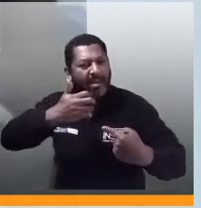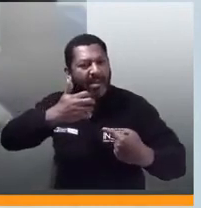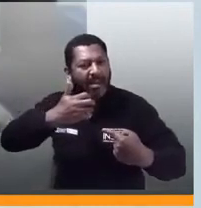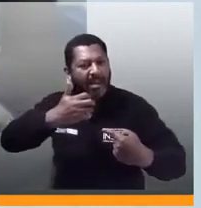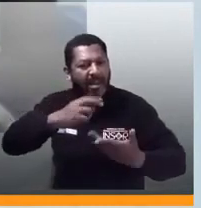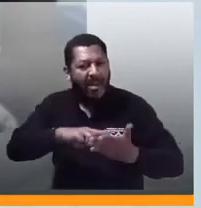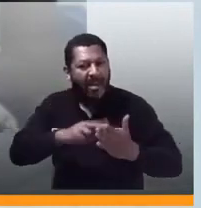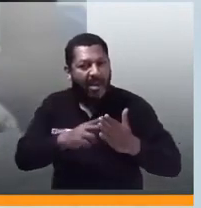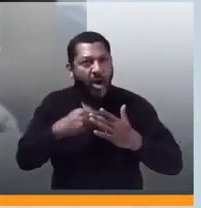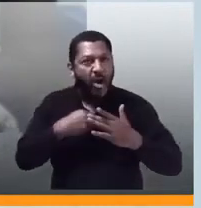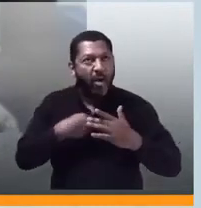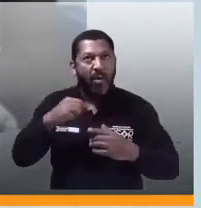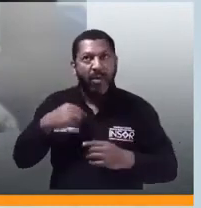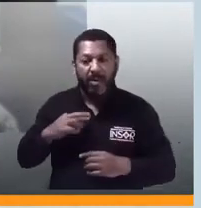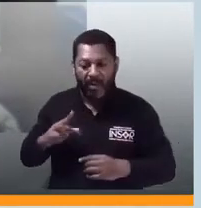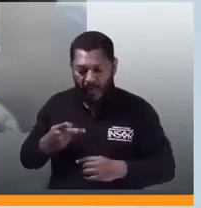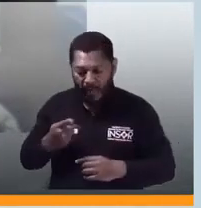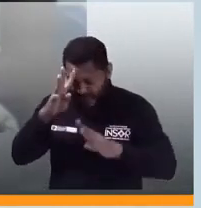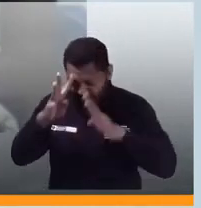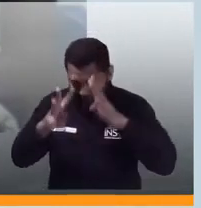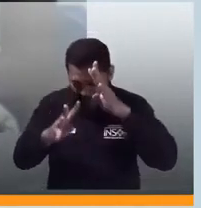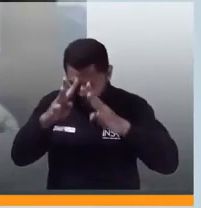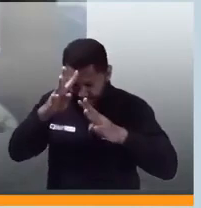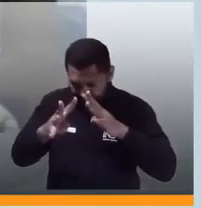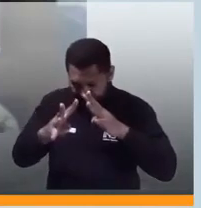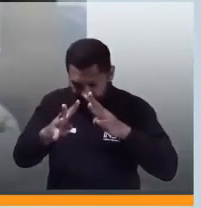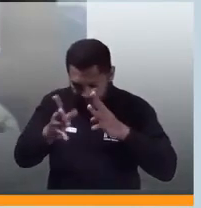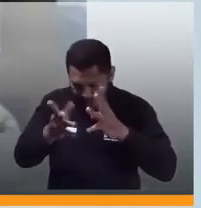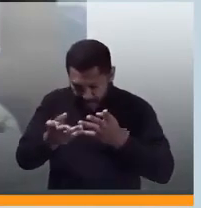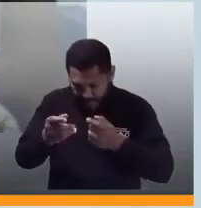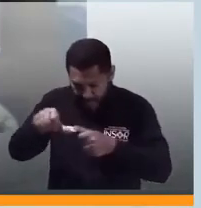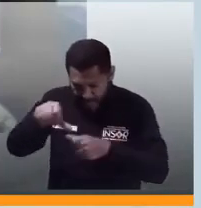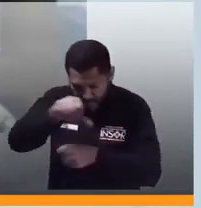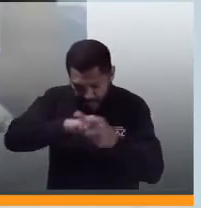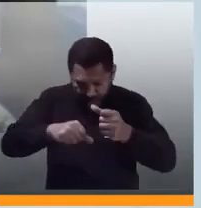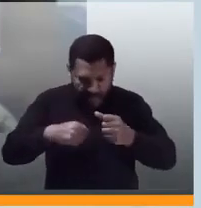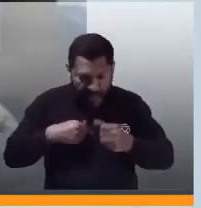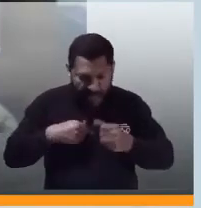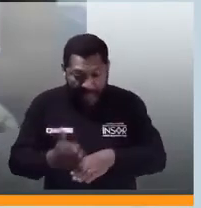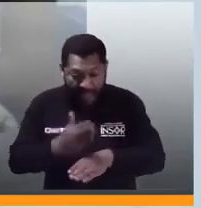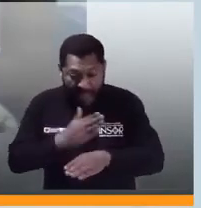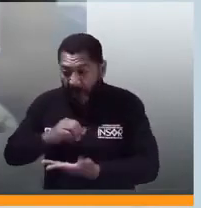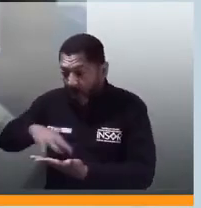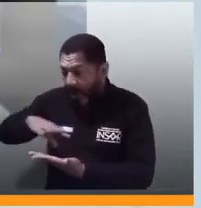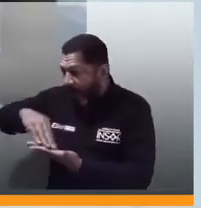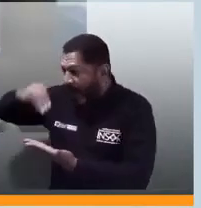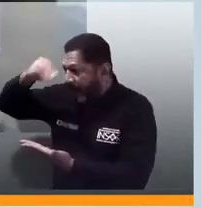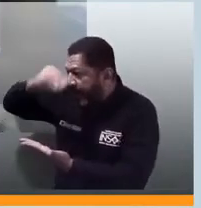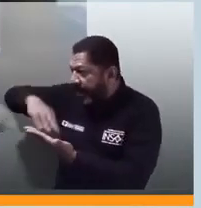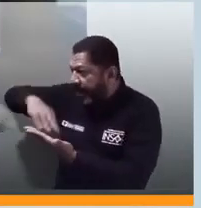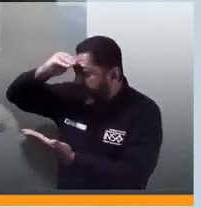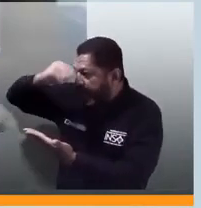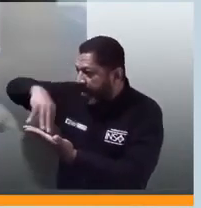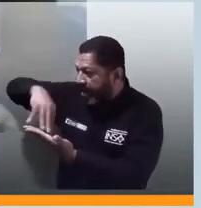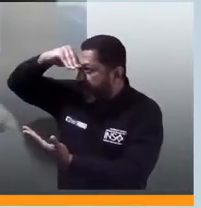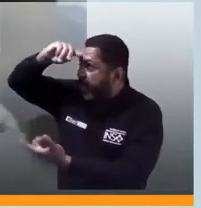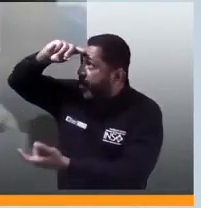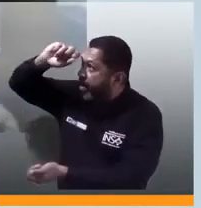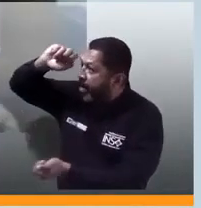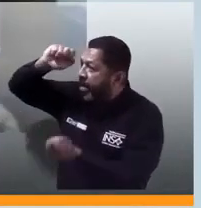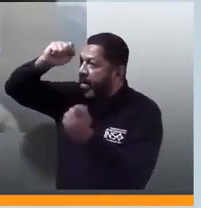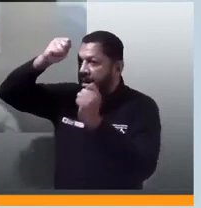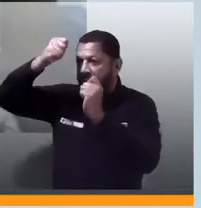devolución creativa, hace como una realimentación de eso que él está aprendiendo para poder